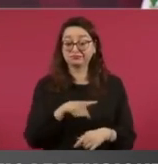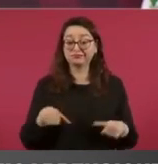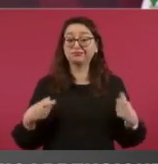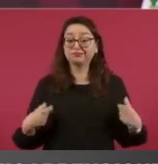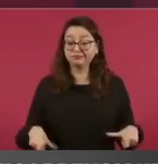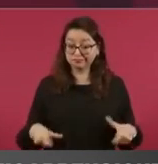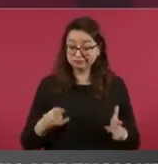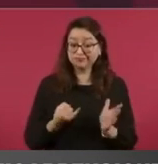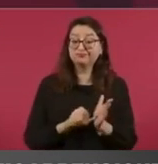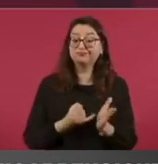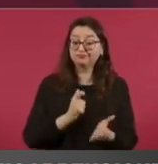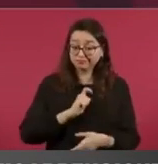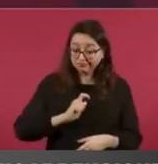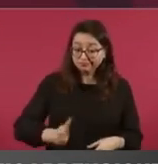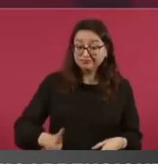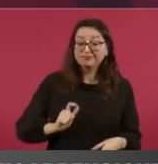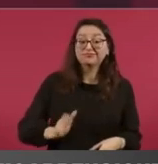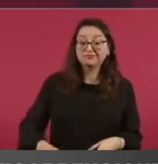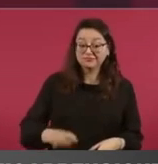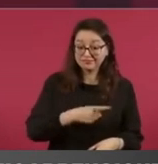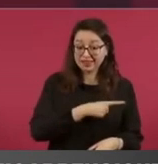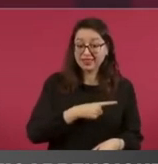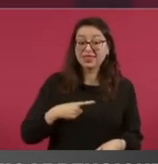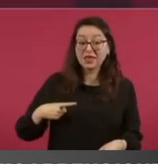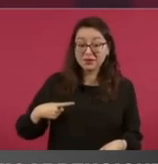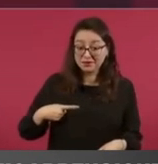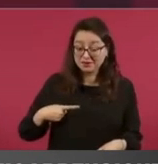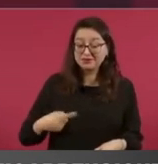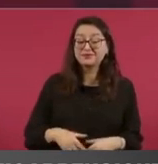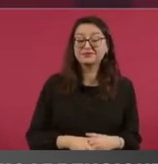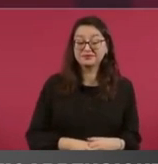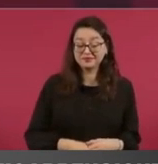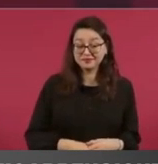tienen que pagar los que no pagaban.